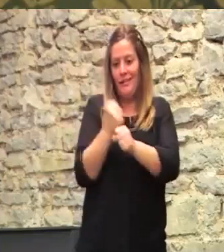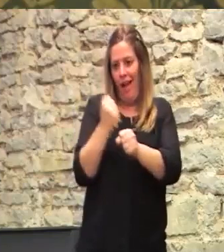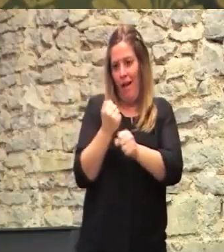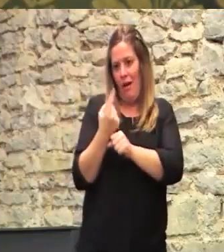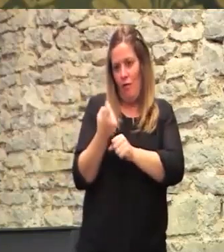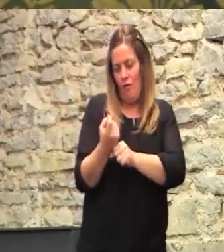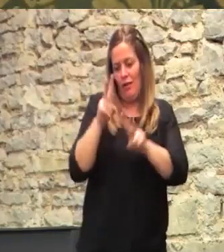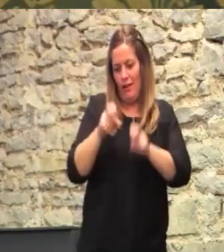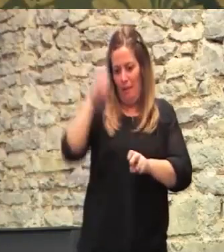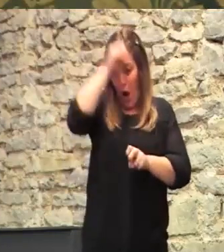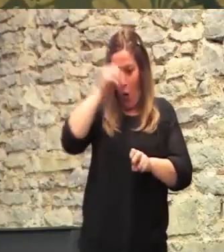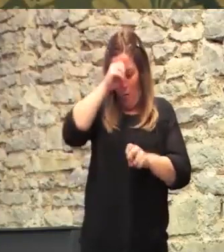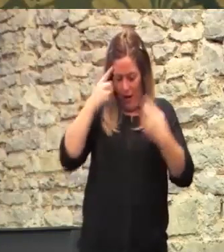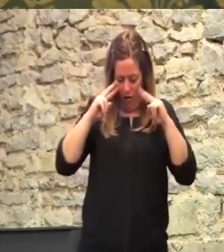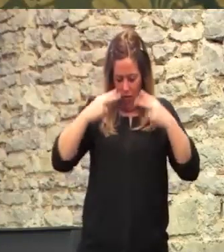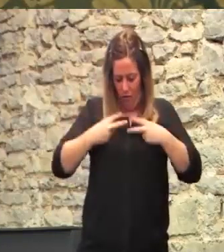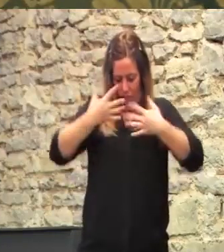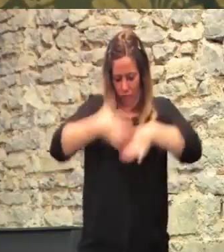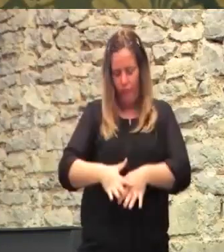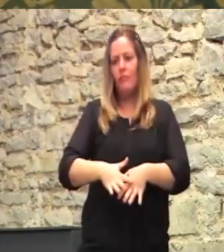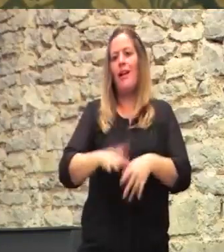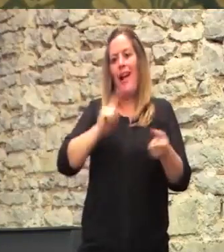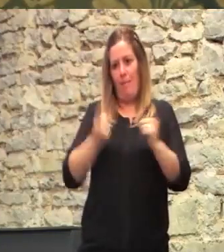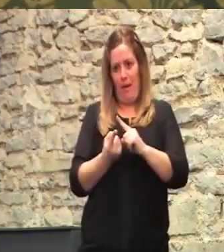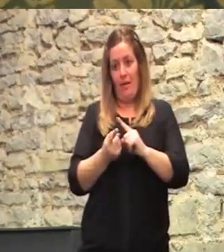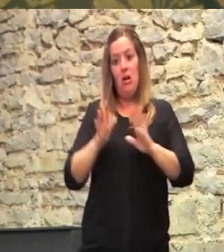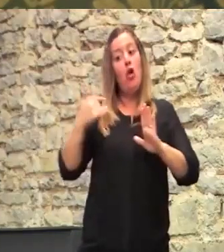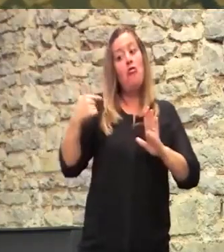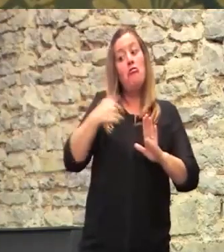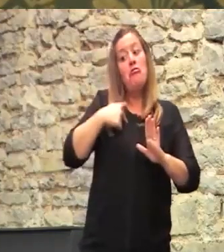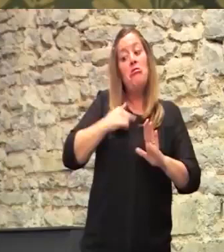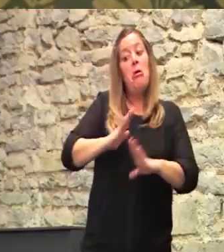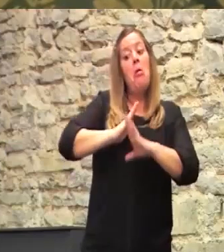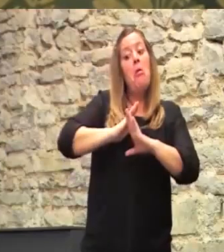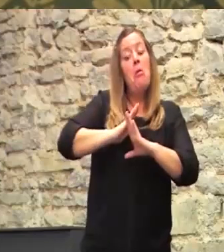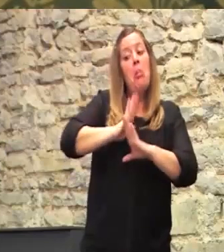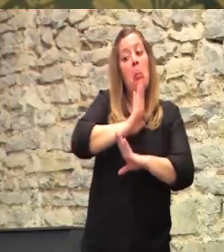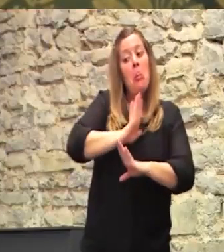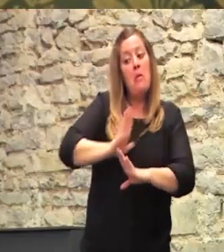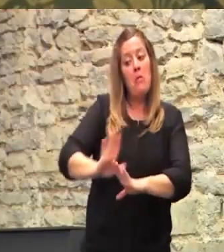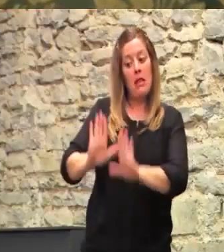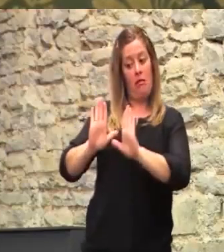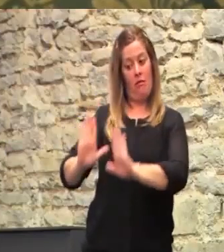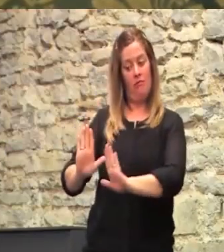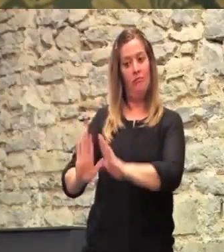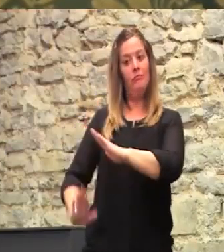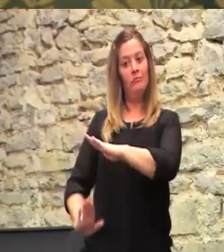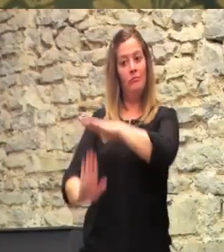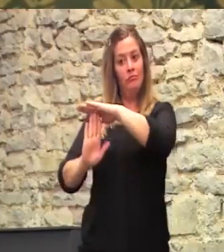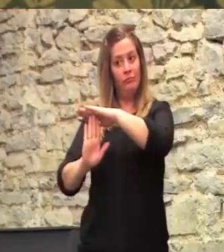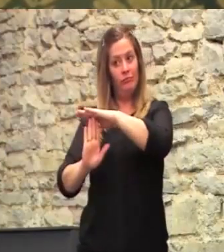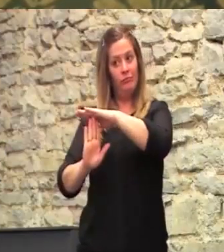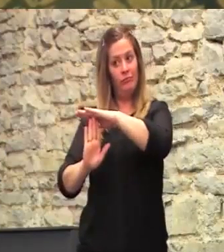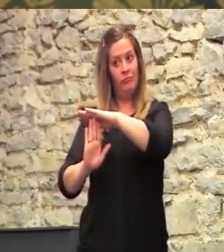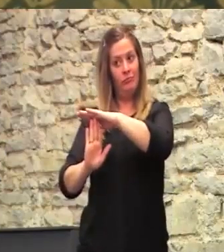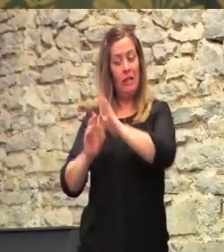ahora yo lo dejaría así le diría que si alguna se le ocurre alguna cosa que hubiera que